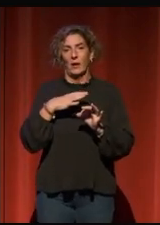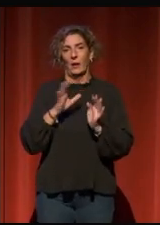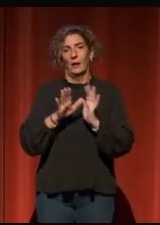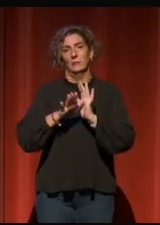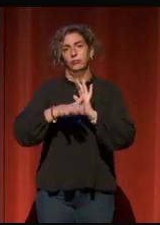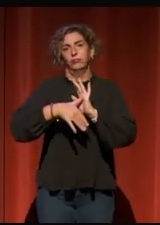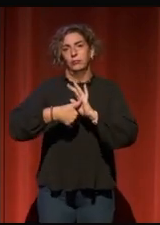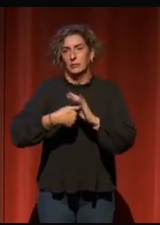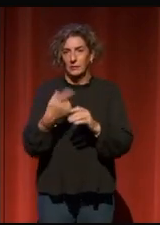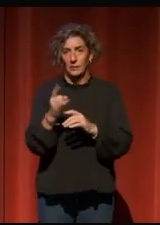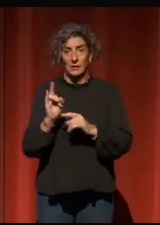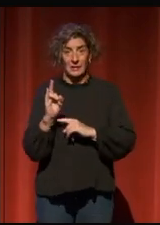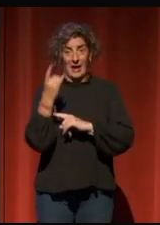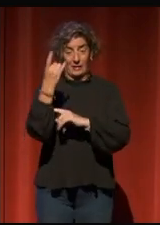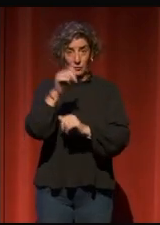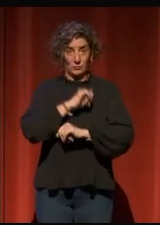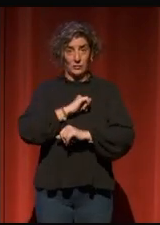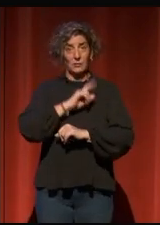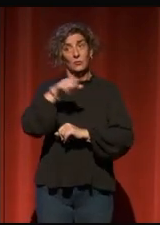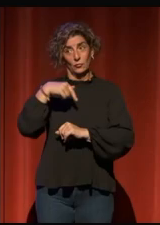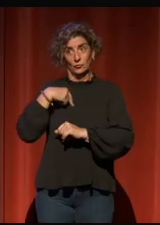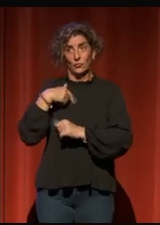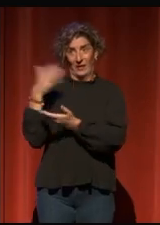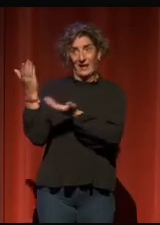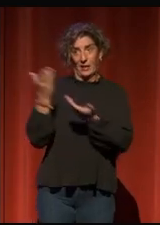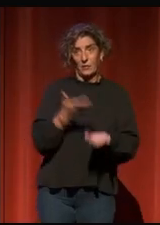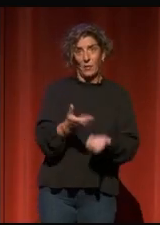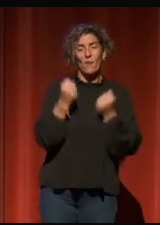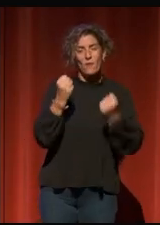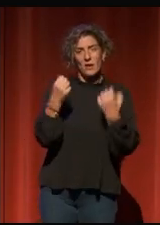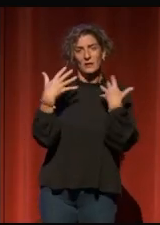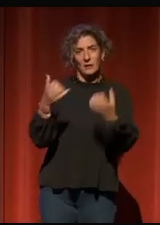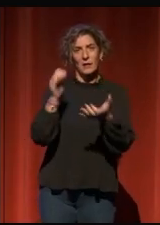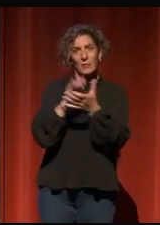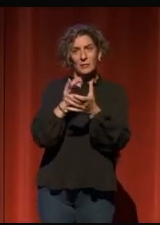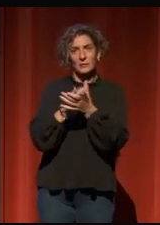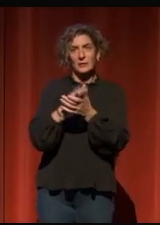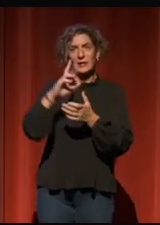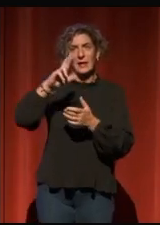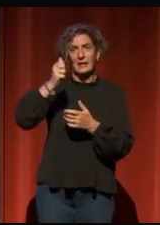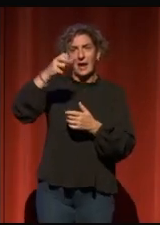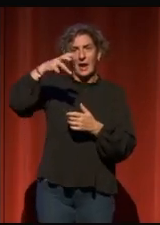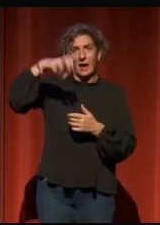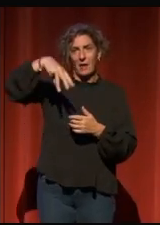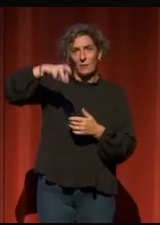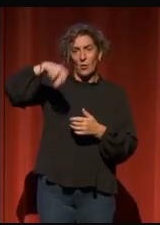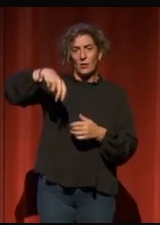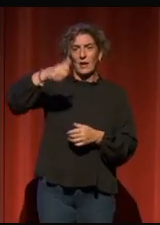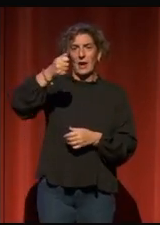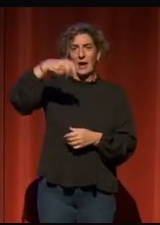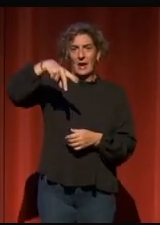que nos quedan. Recibamos con un fuerte y caluroso aplauso a don Ramón Andrés.